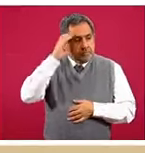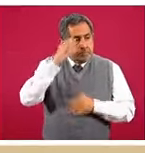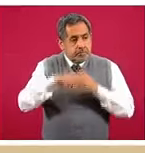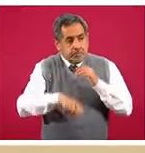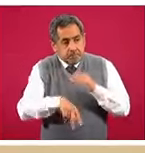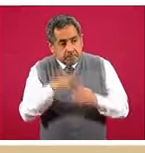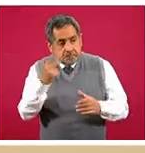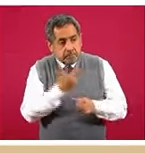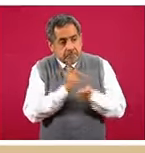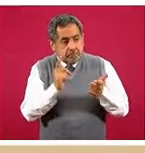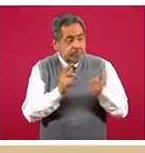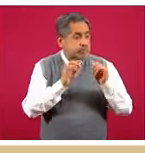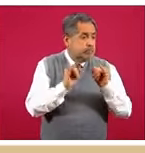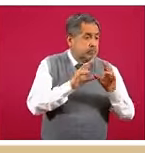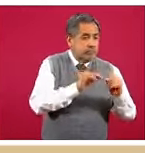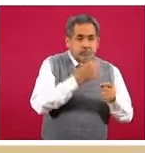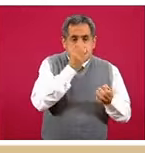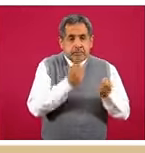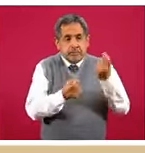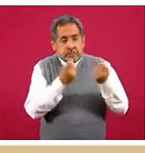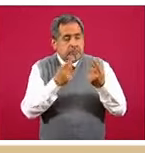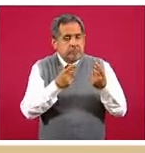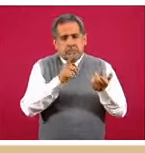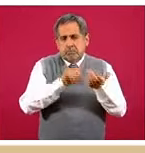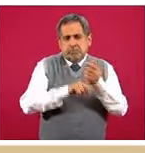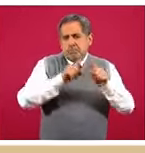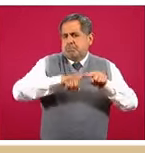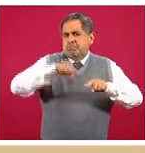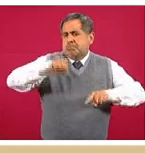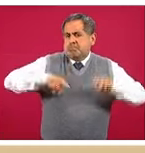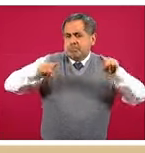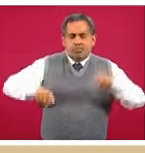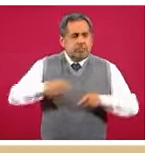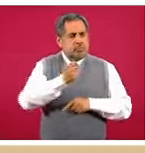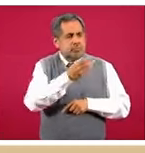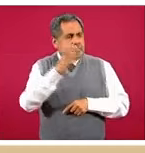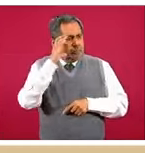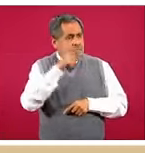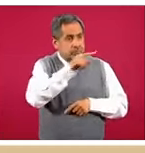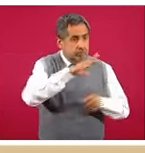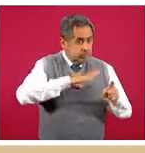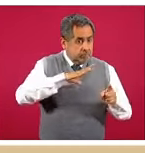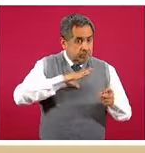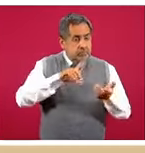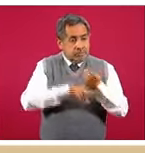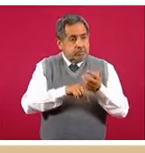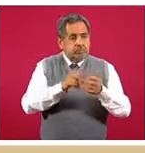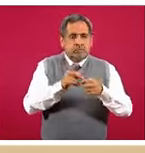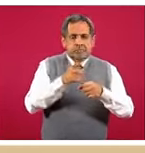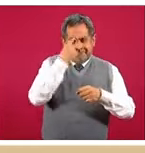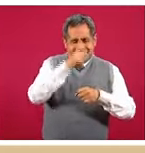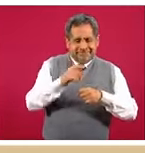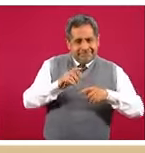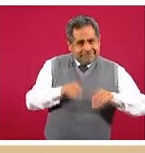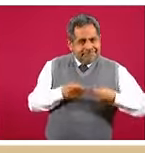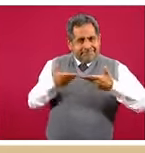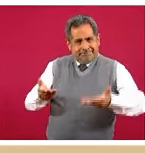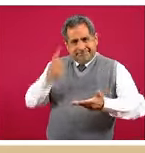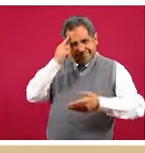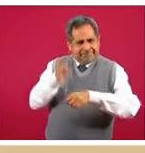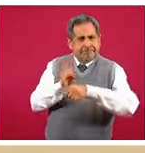el hospital completo, puede ser solo un piso, pueden ser solo algunas camas, pero que tienen registradas como